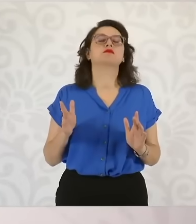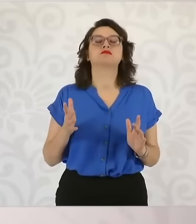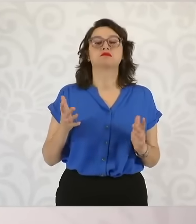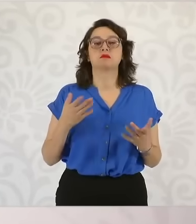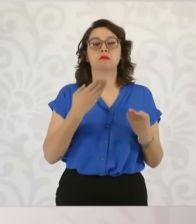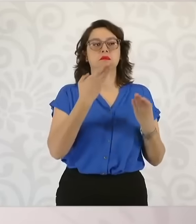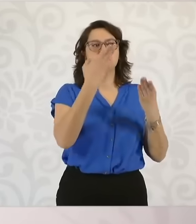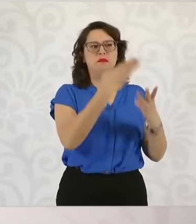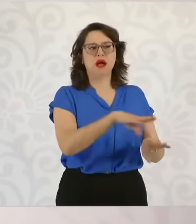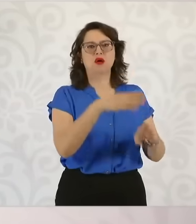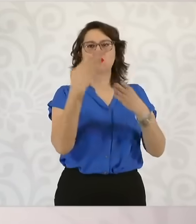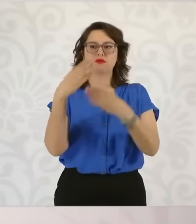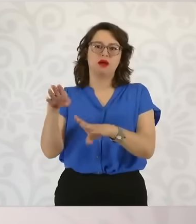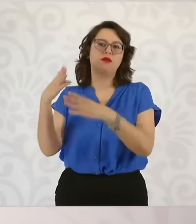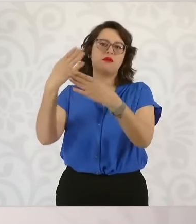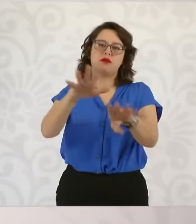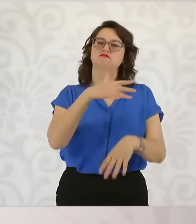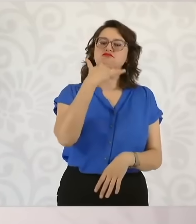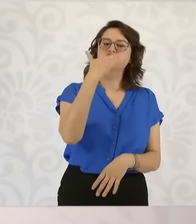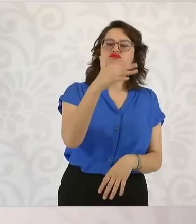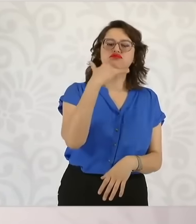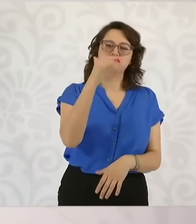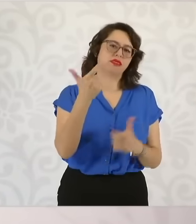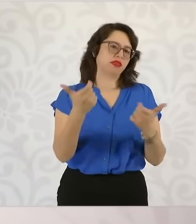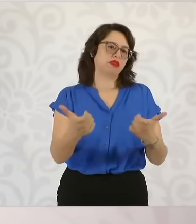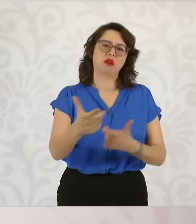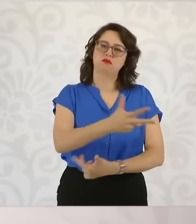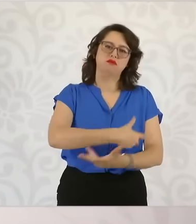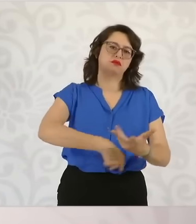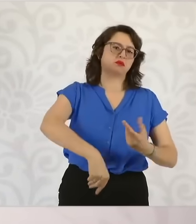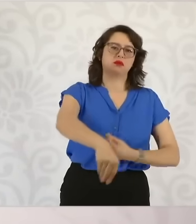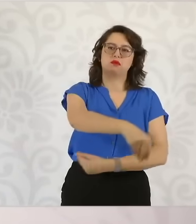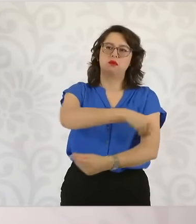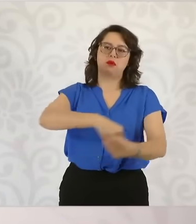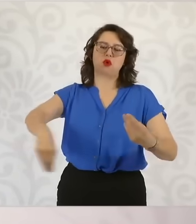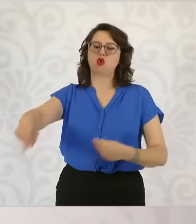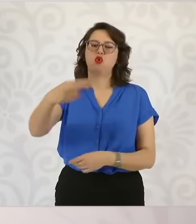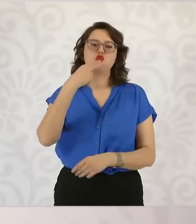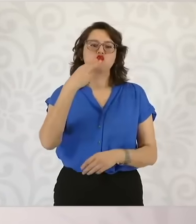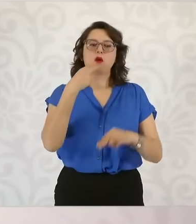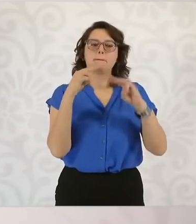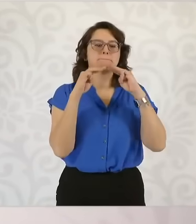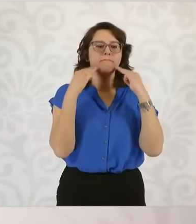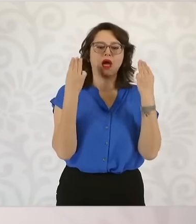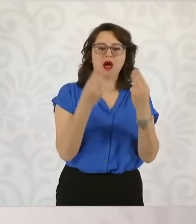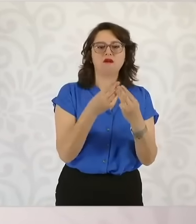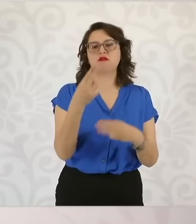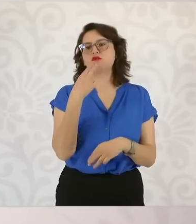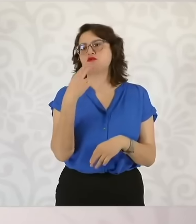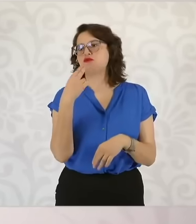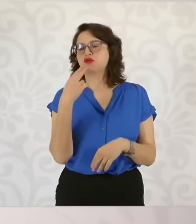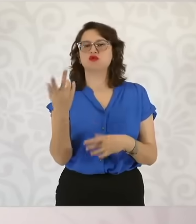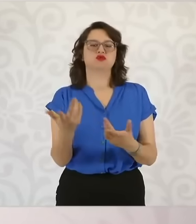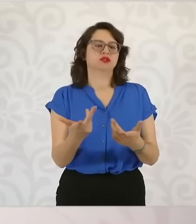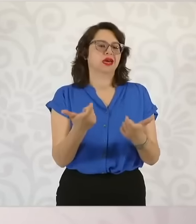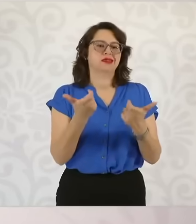Son bancos lavadores, son bancos que se utilizan por los sistemas de